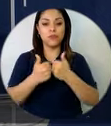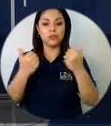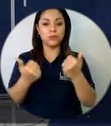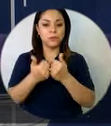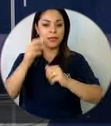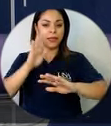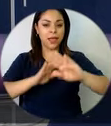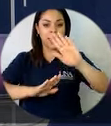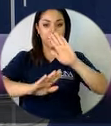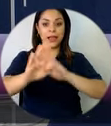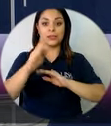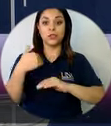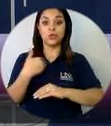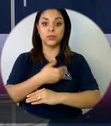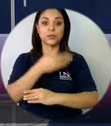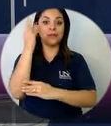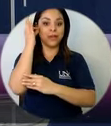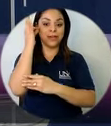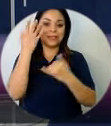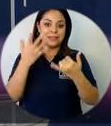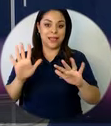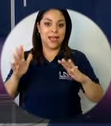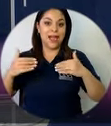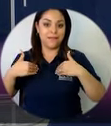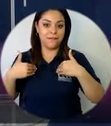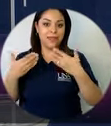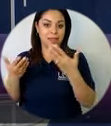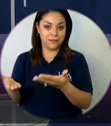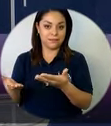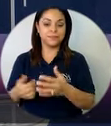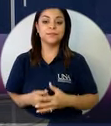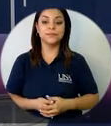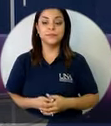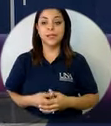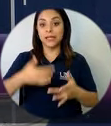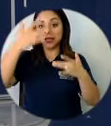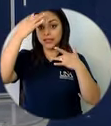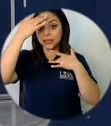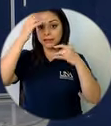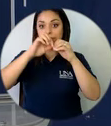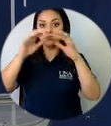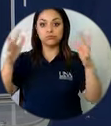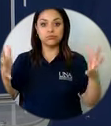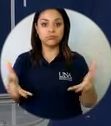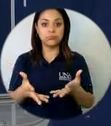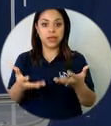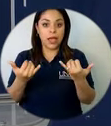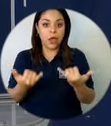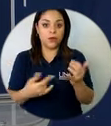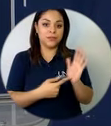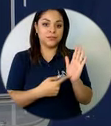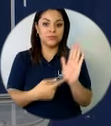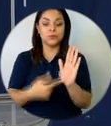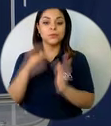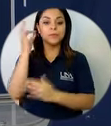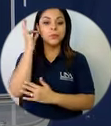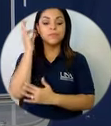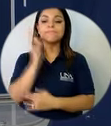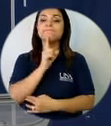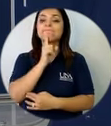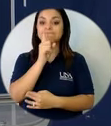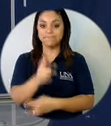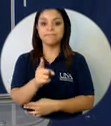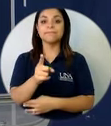sacar adelante a nuestras mujeres estaban ahí. La pandemia se se vistió de mujer y en